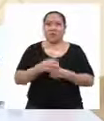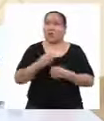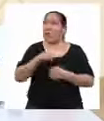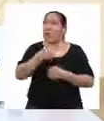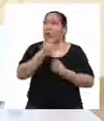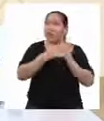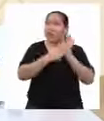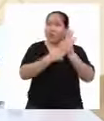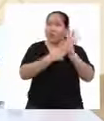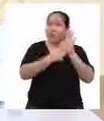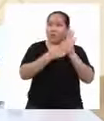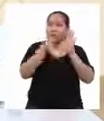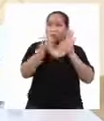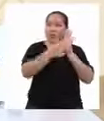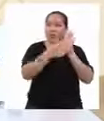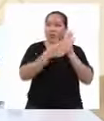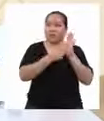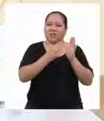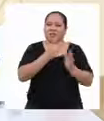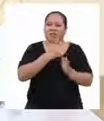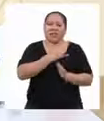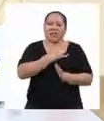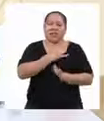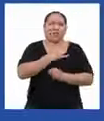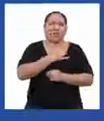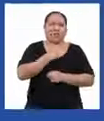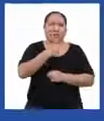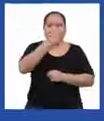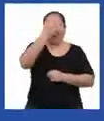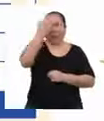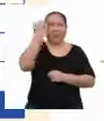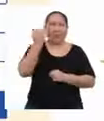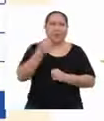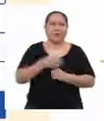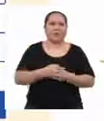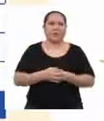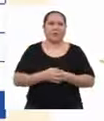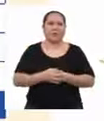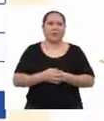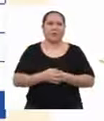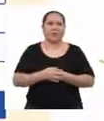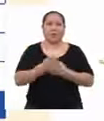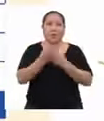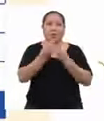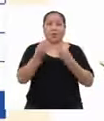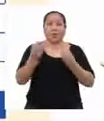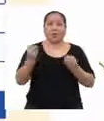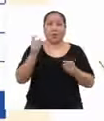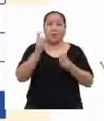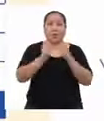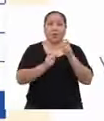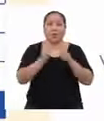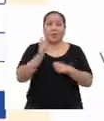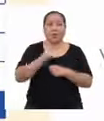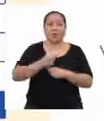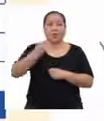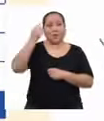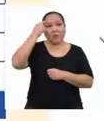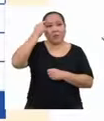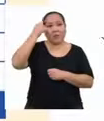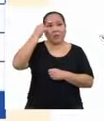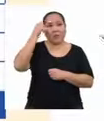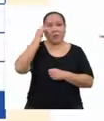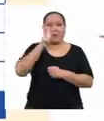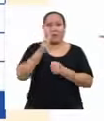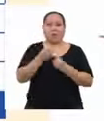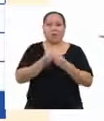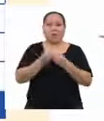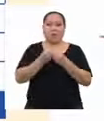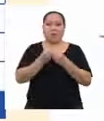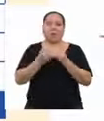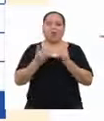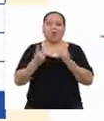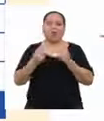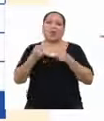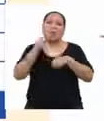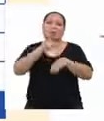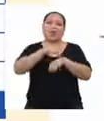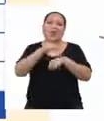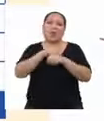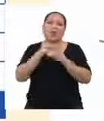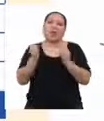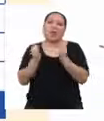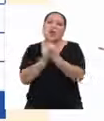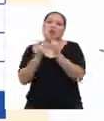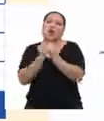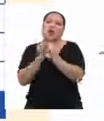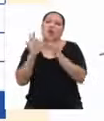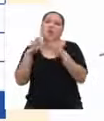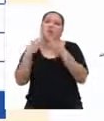que me dejó muy conmovida. Me olvidaba. La mayoría considera que deja de pasar tiempo en familia por estar en